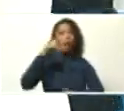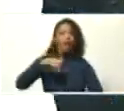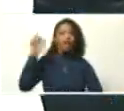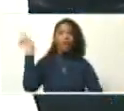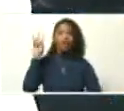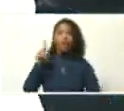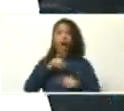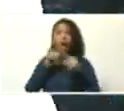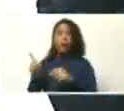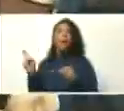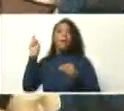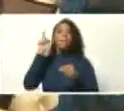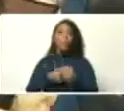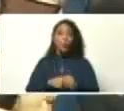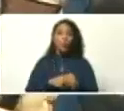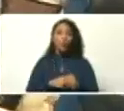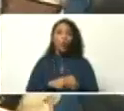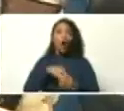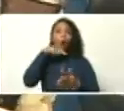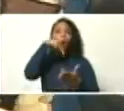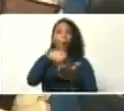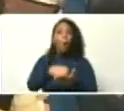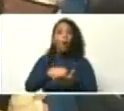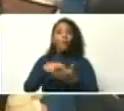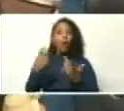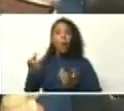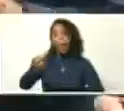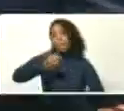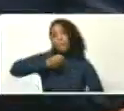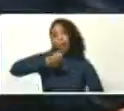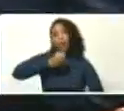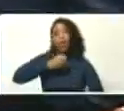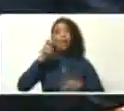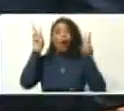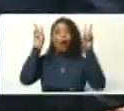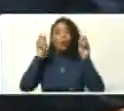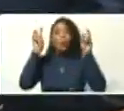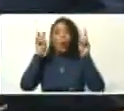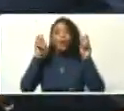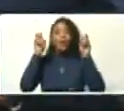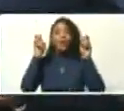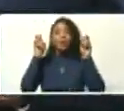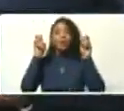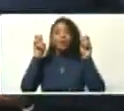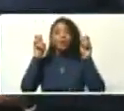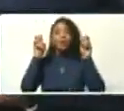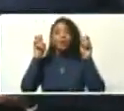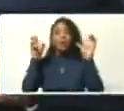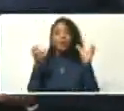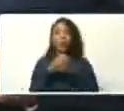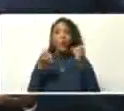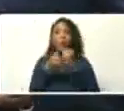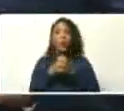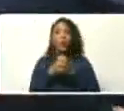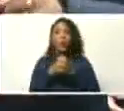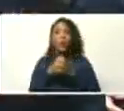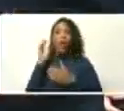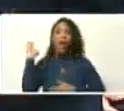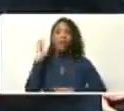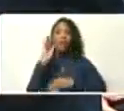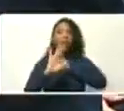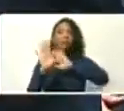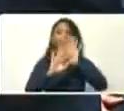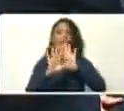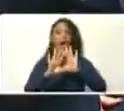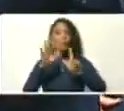y allí se inscribe también el nombre de los periodistas de la nueva generación, quienes vienen ya formándose